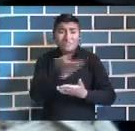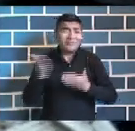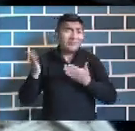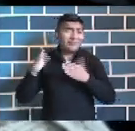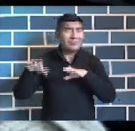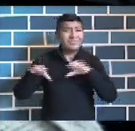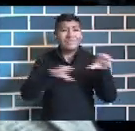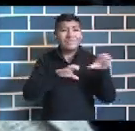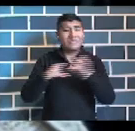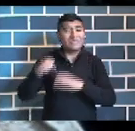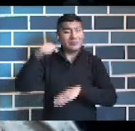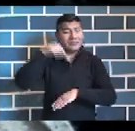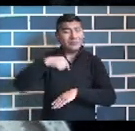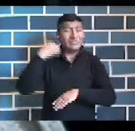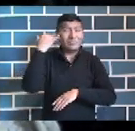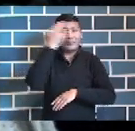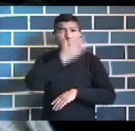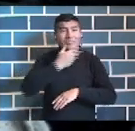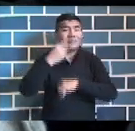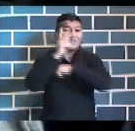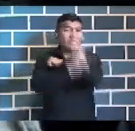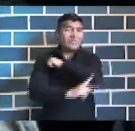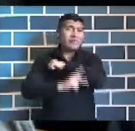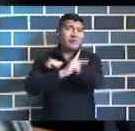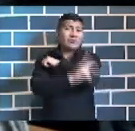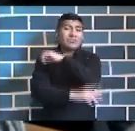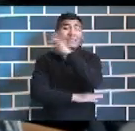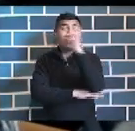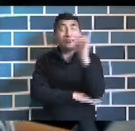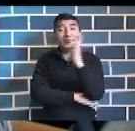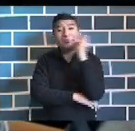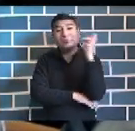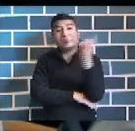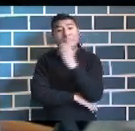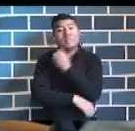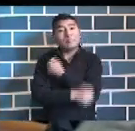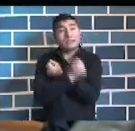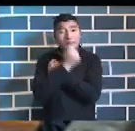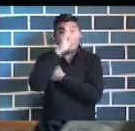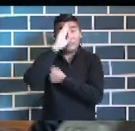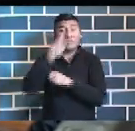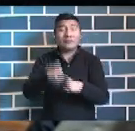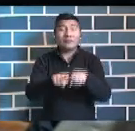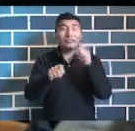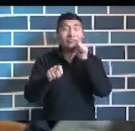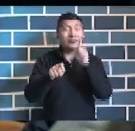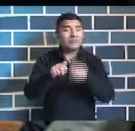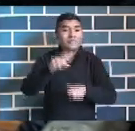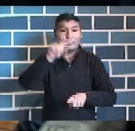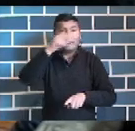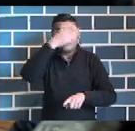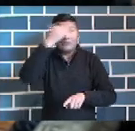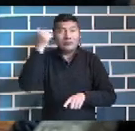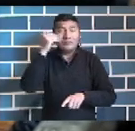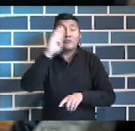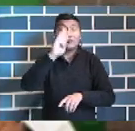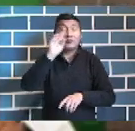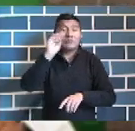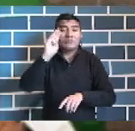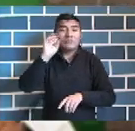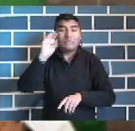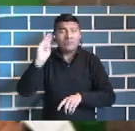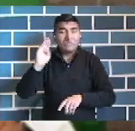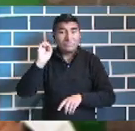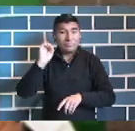nacer en este hermoso país de Bolivia. Queridos hermanos, no se olviden. Bo, bo, bo,